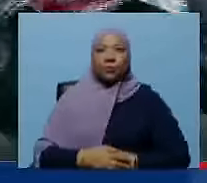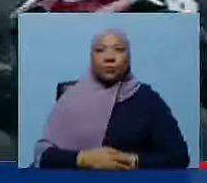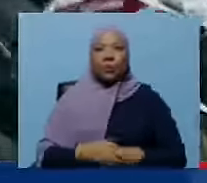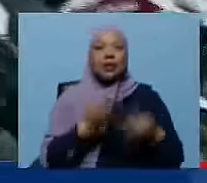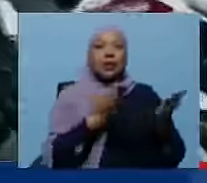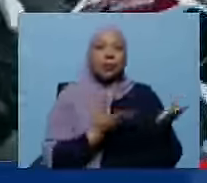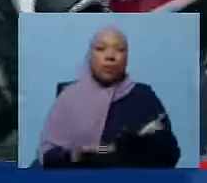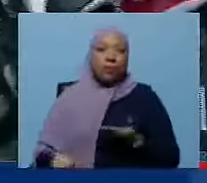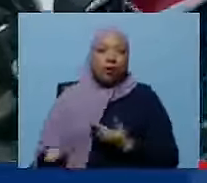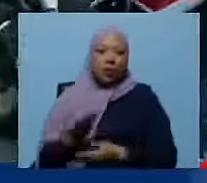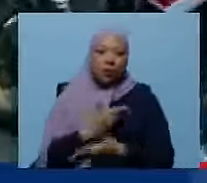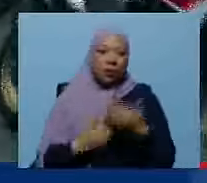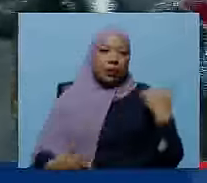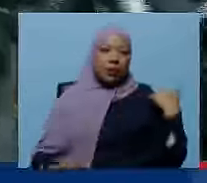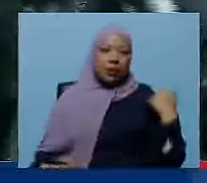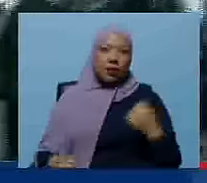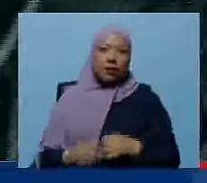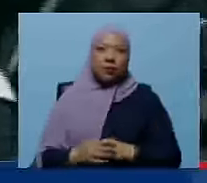Bienvenido, presidente, acá.